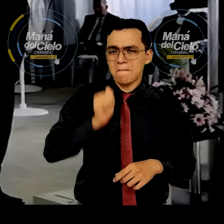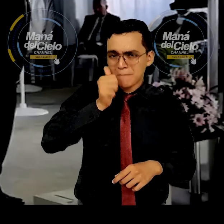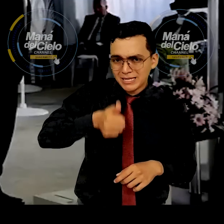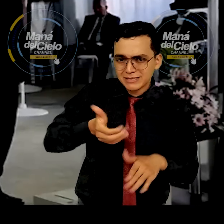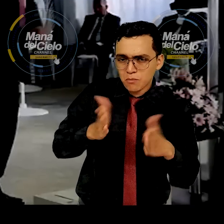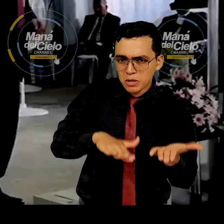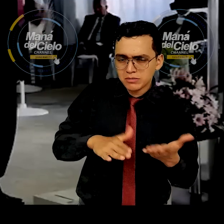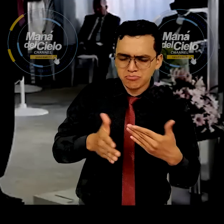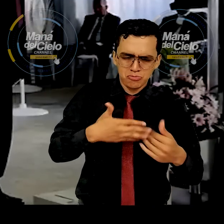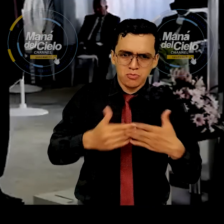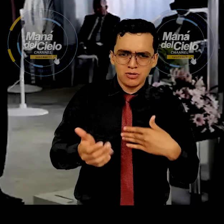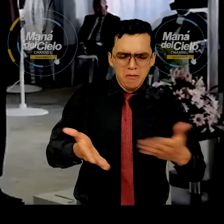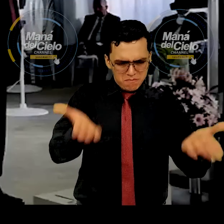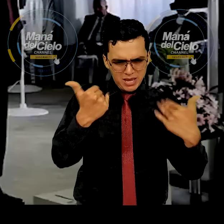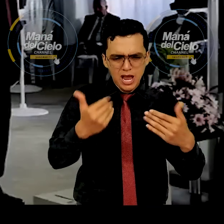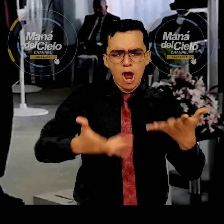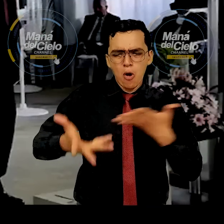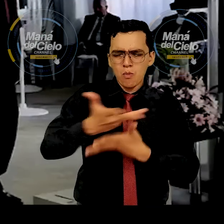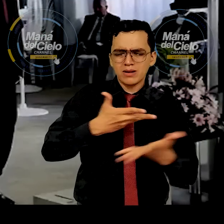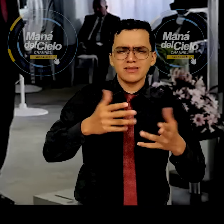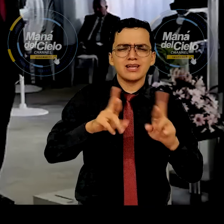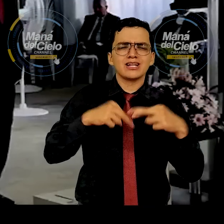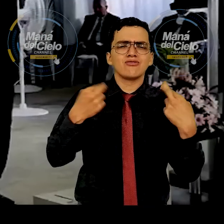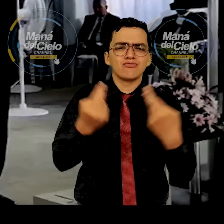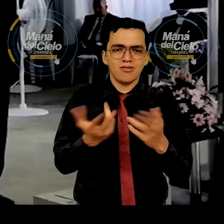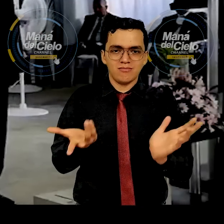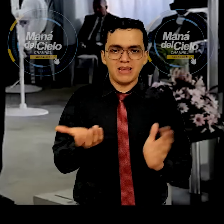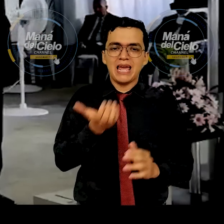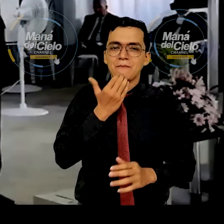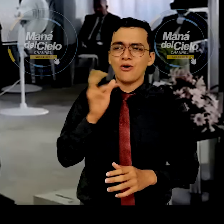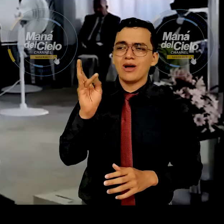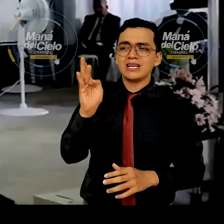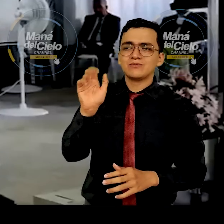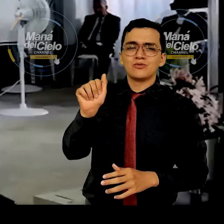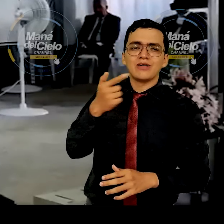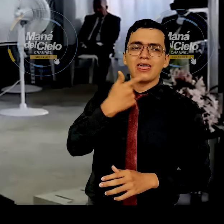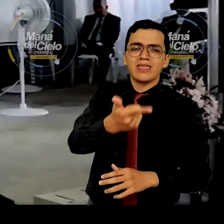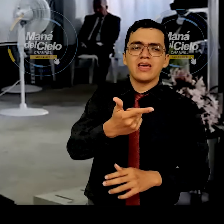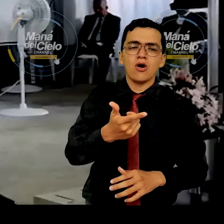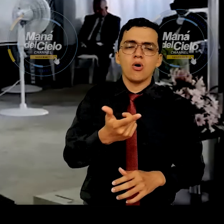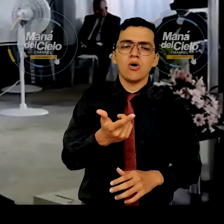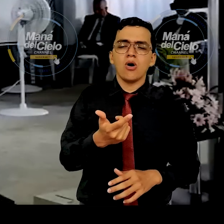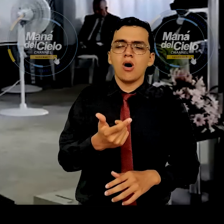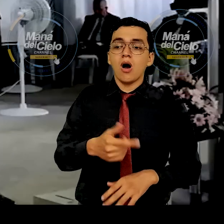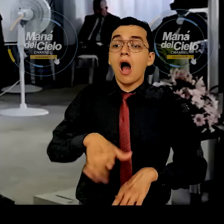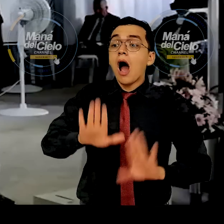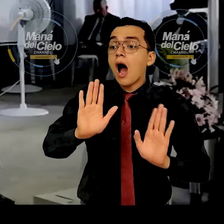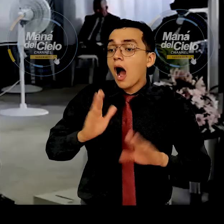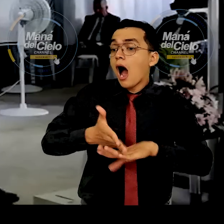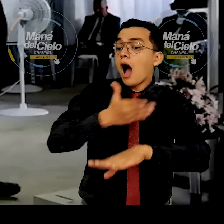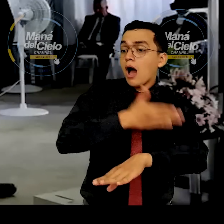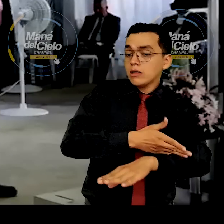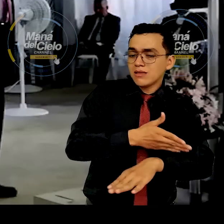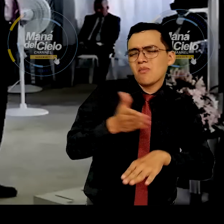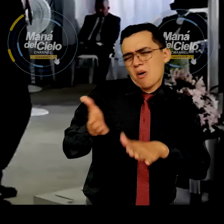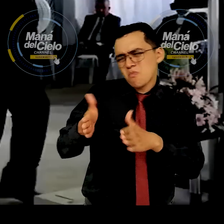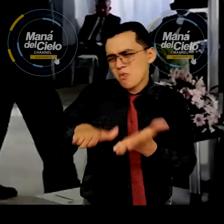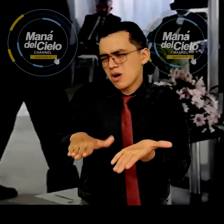mi esposo, mira, y que él dijo que le hiciera no sé qué. Vea, mire, de aquí me regalo conmigo lo que usted quiera. Yo ya estoy...